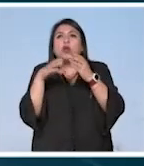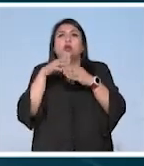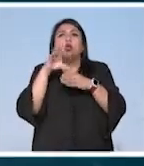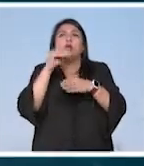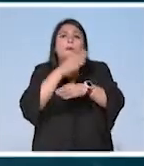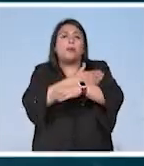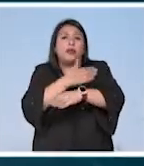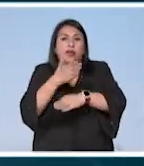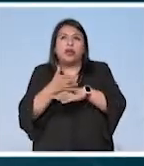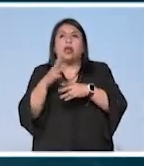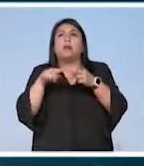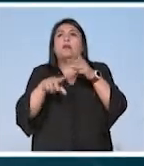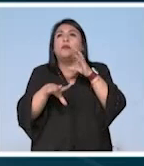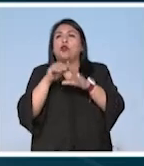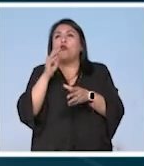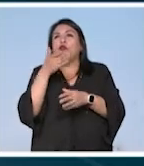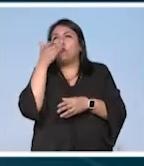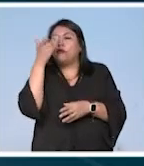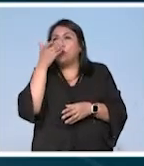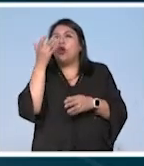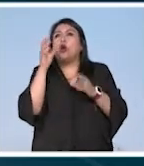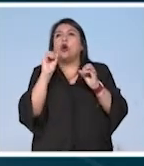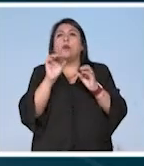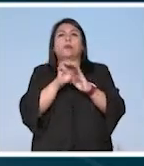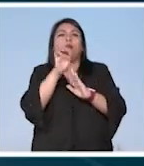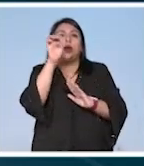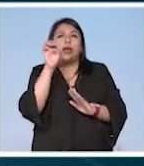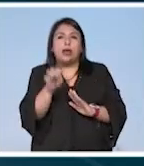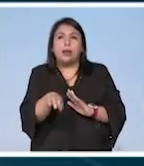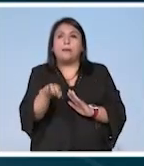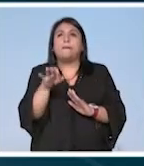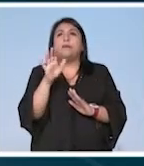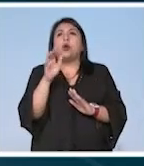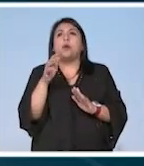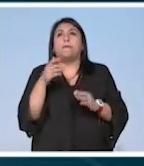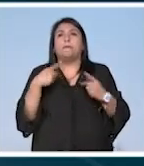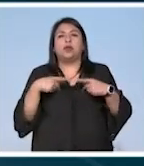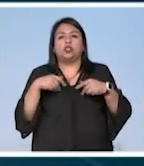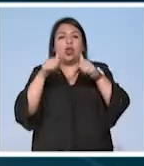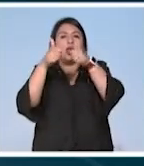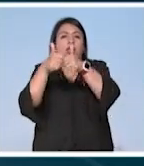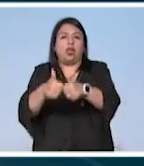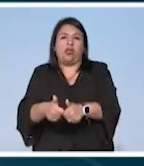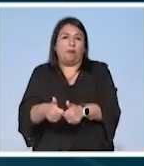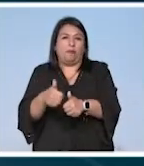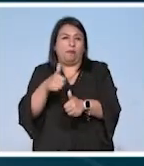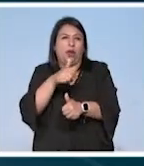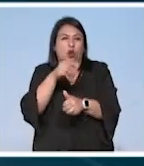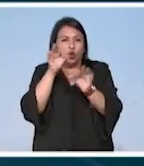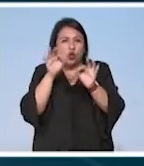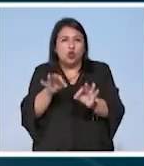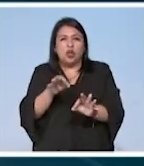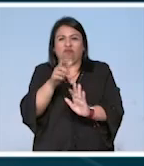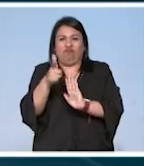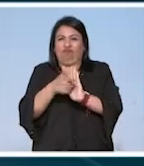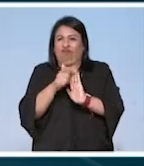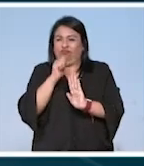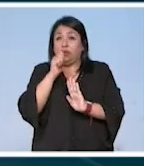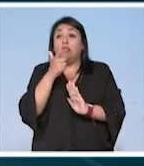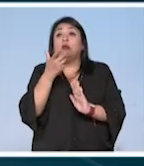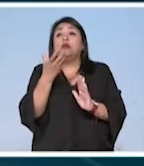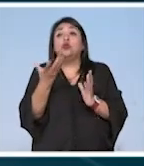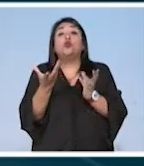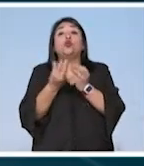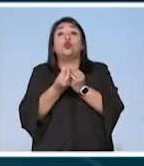maderables. Extracción de flora o, por ejemplo, en asentamientos humanos irregulares. Pero sí es una zona muy